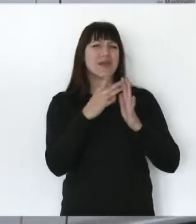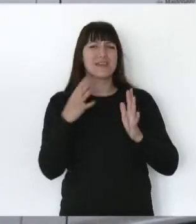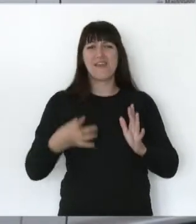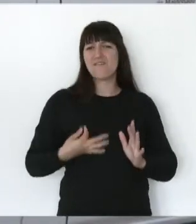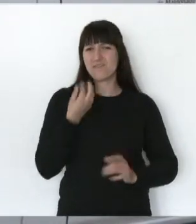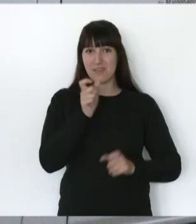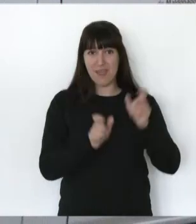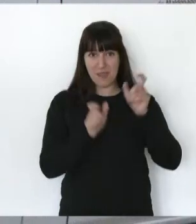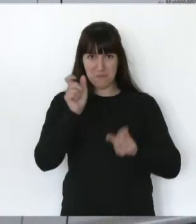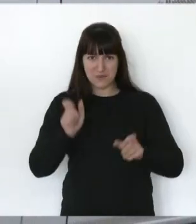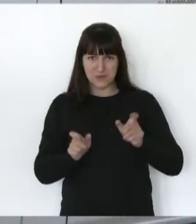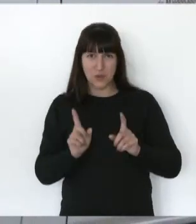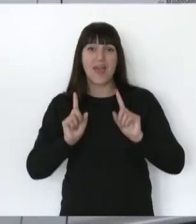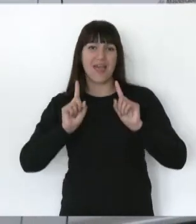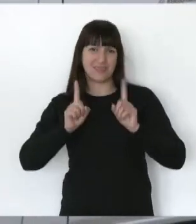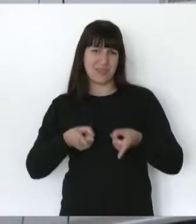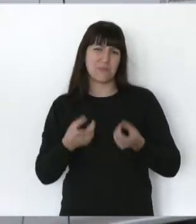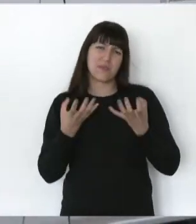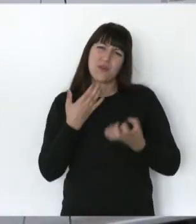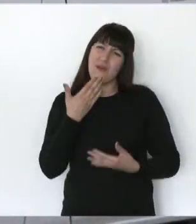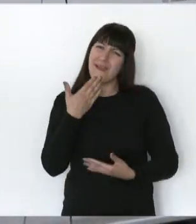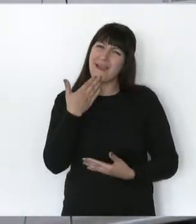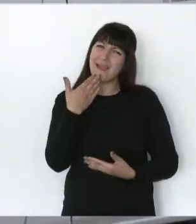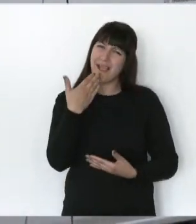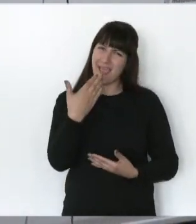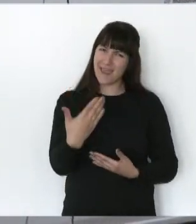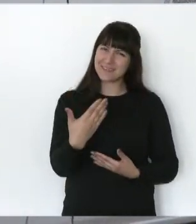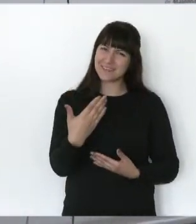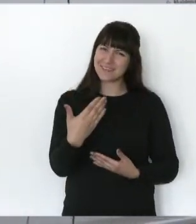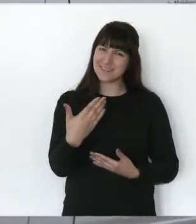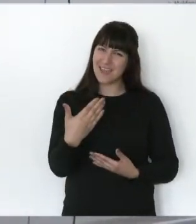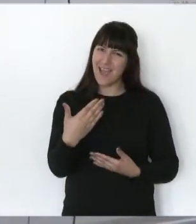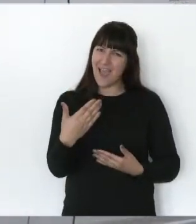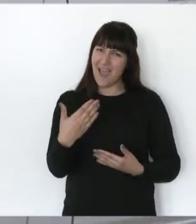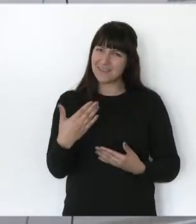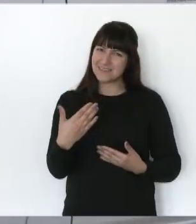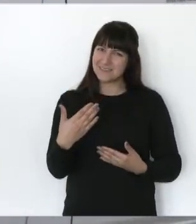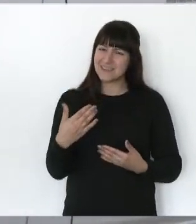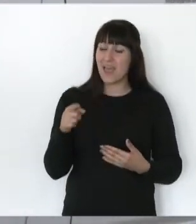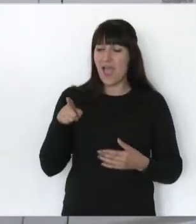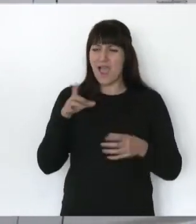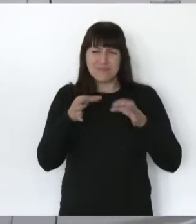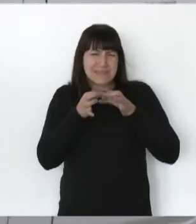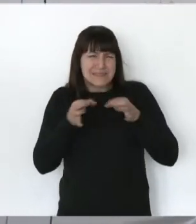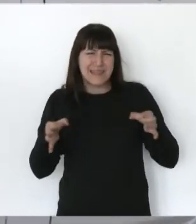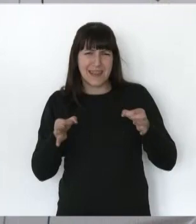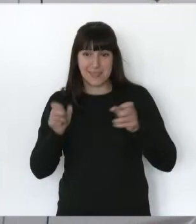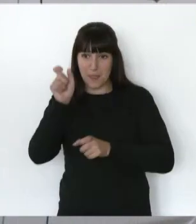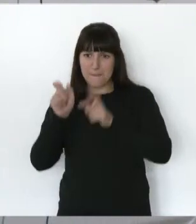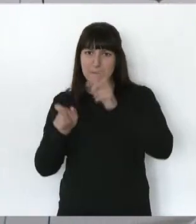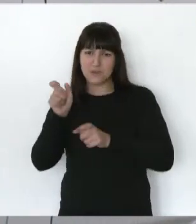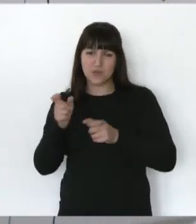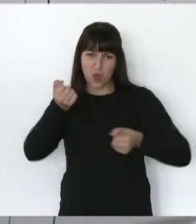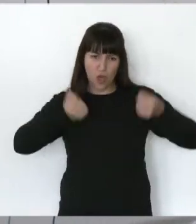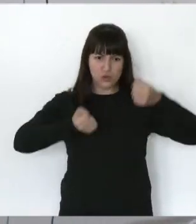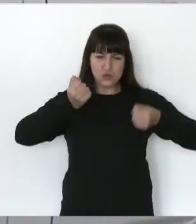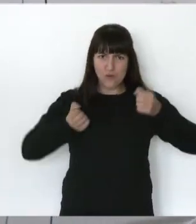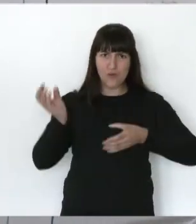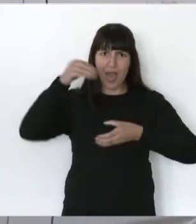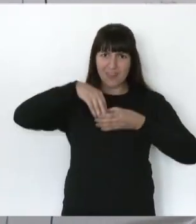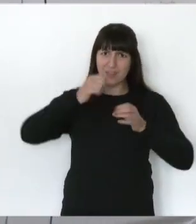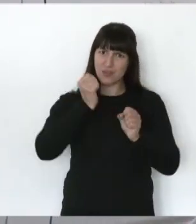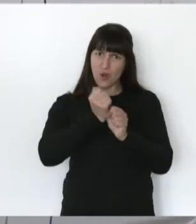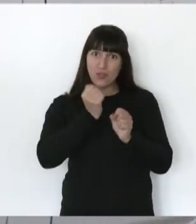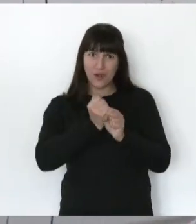vida. También tenemos que agradecer una acción muy buena que tuvieron, excelente, que tuvieron los choferes